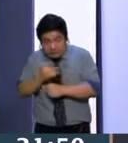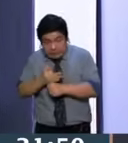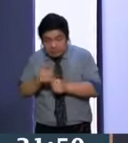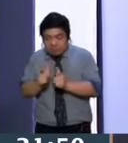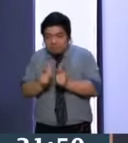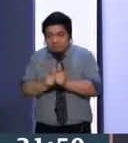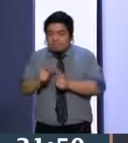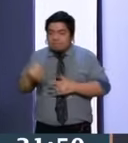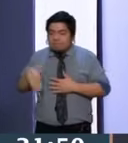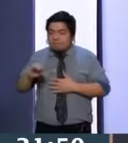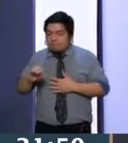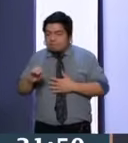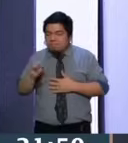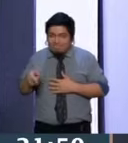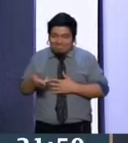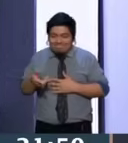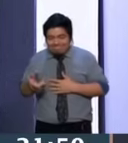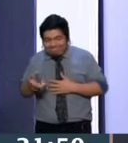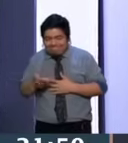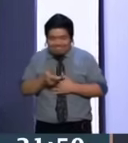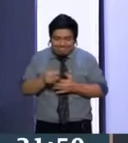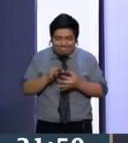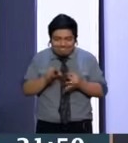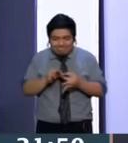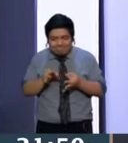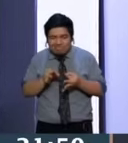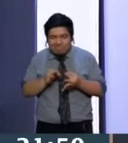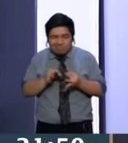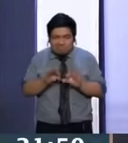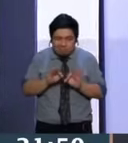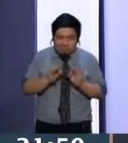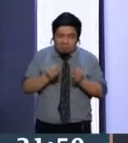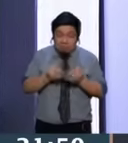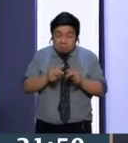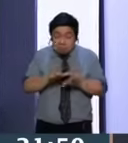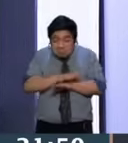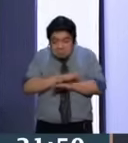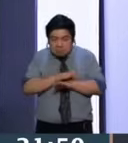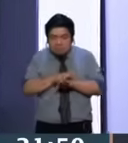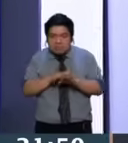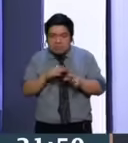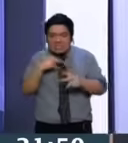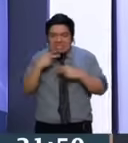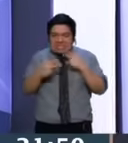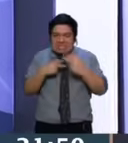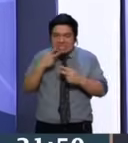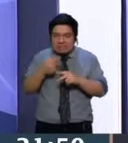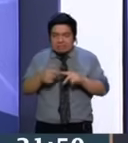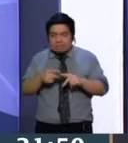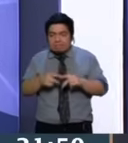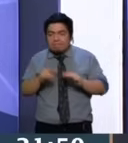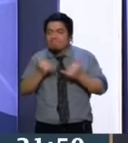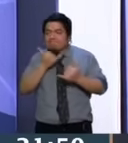Movimiento Ciudadano, pues de lo que me habla es de otro tipo de cosas. Insisto, Bueno, en el Oye, discurso Sofía, Movimiento me Ciudadano gustaría- es impecable, me gustaría